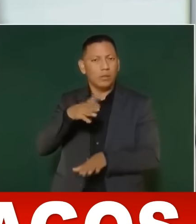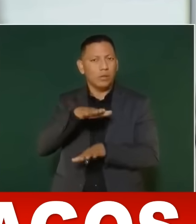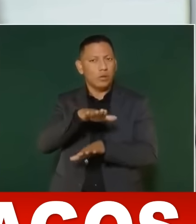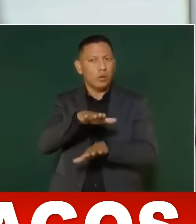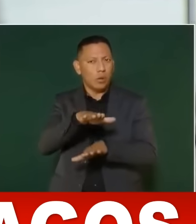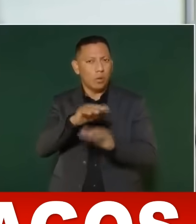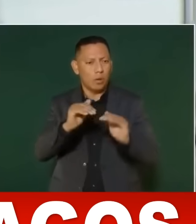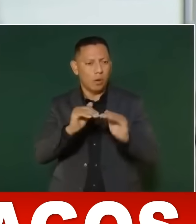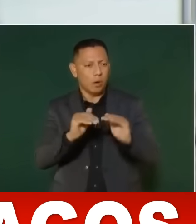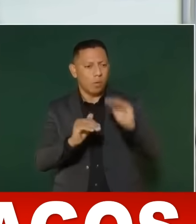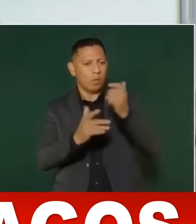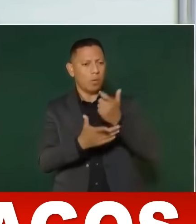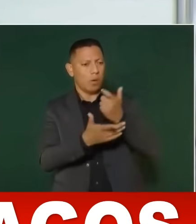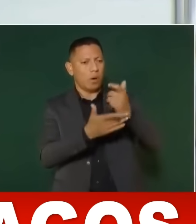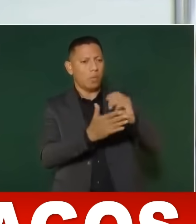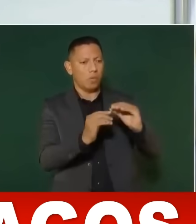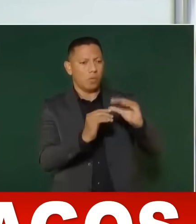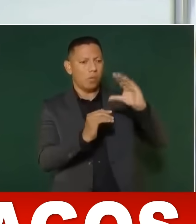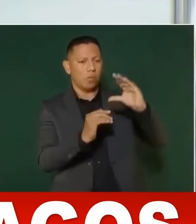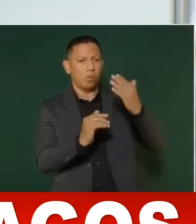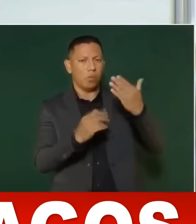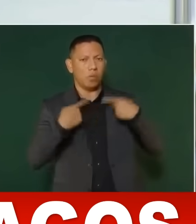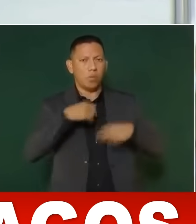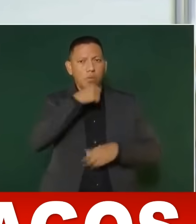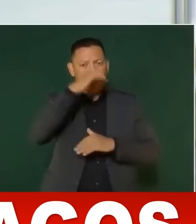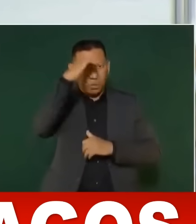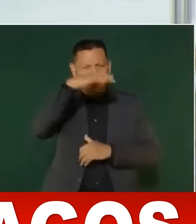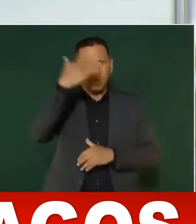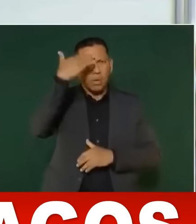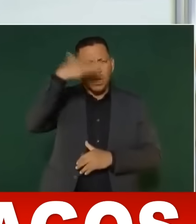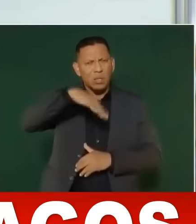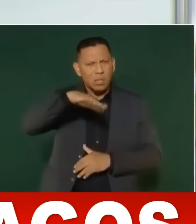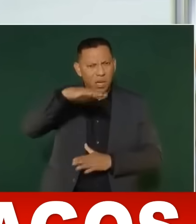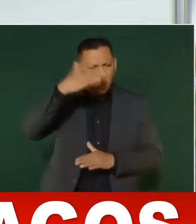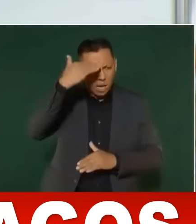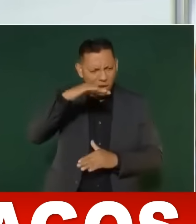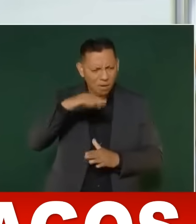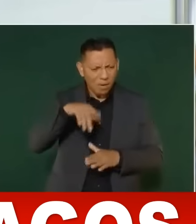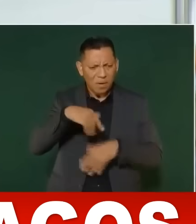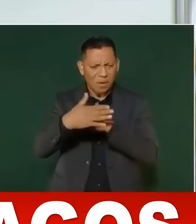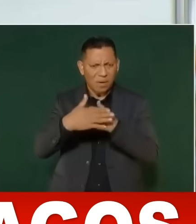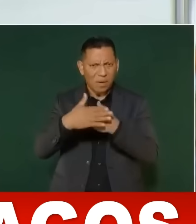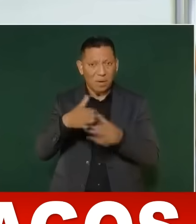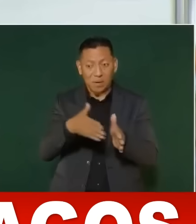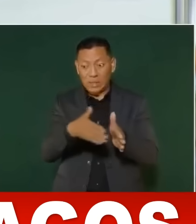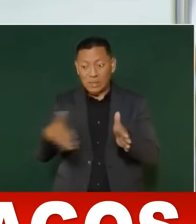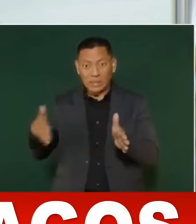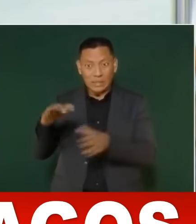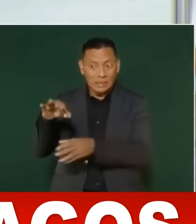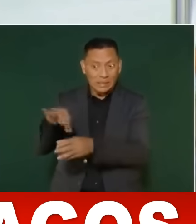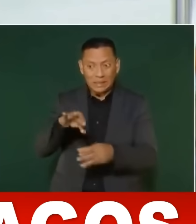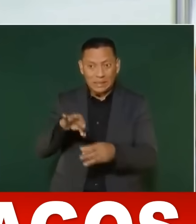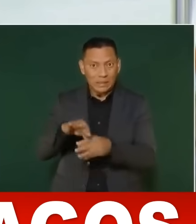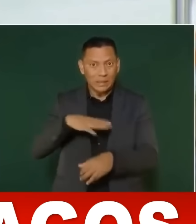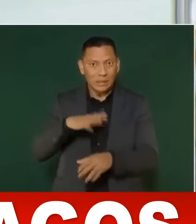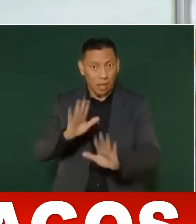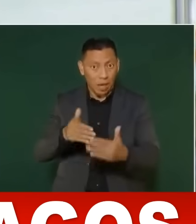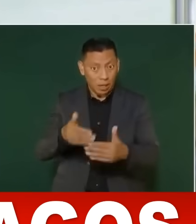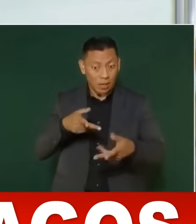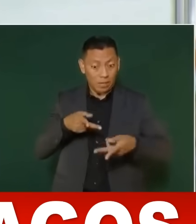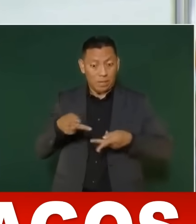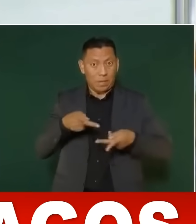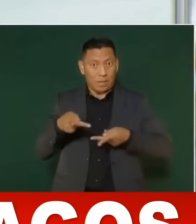de los adultos mayores pero usted sabe que como se coloca la veda electoral ya planearon eh el tema de El